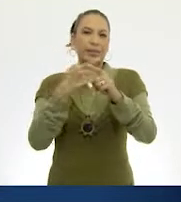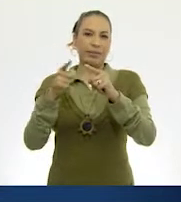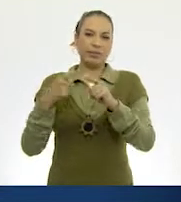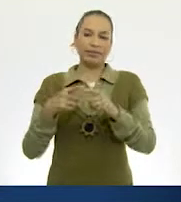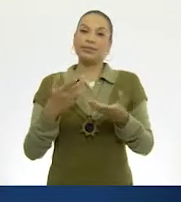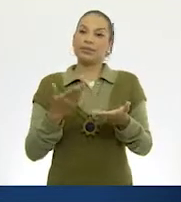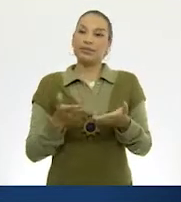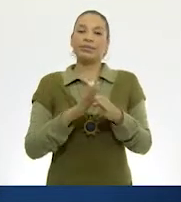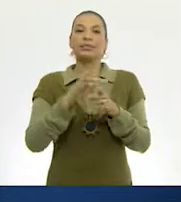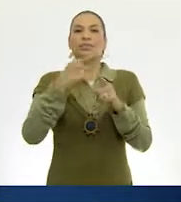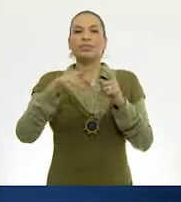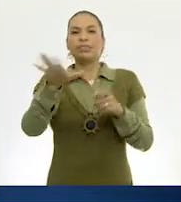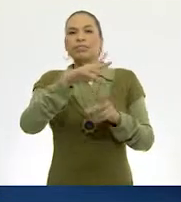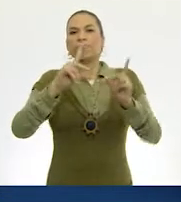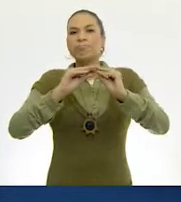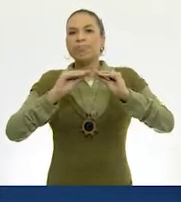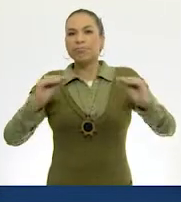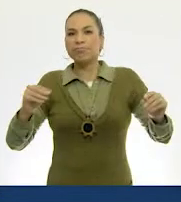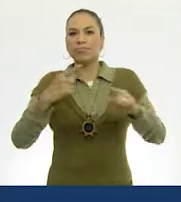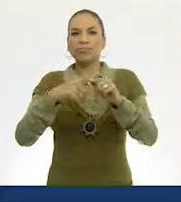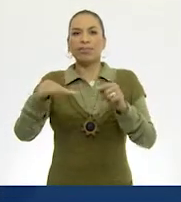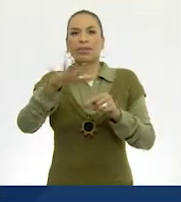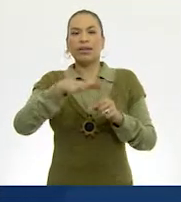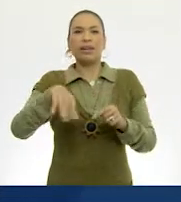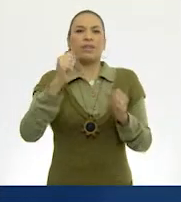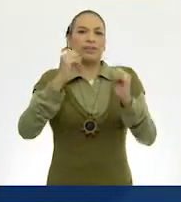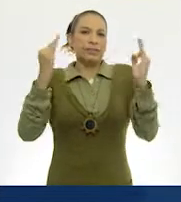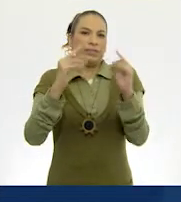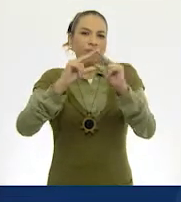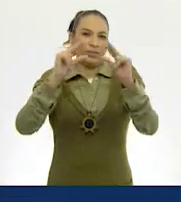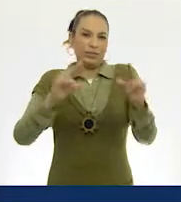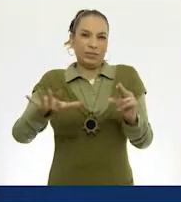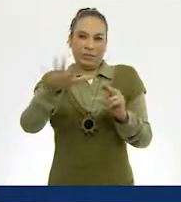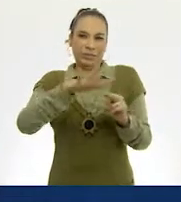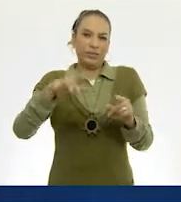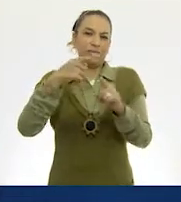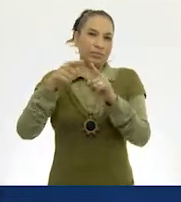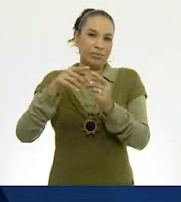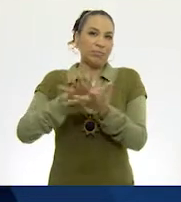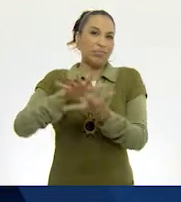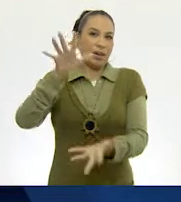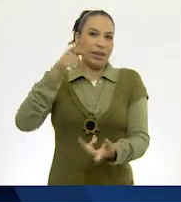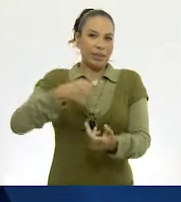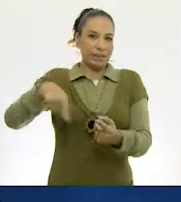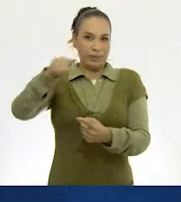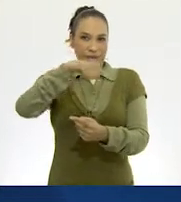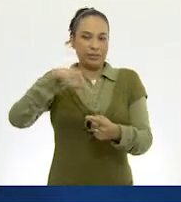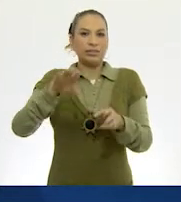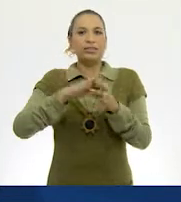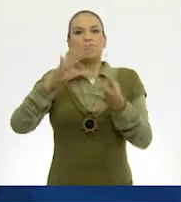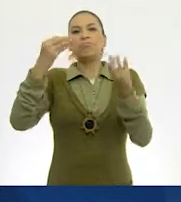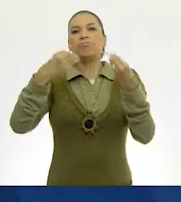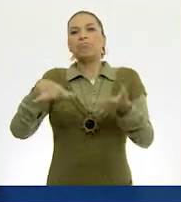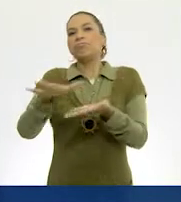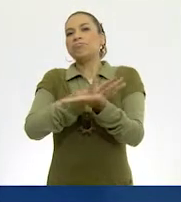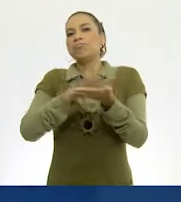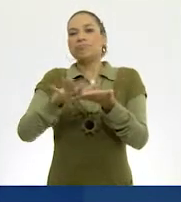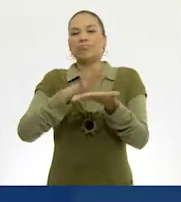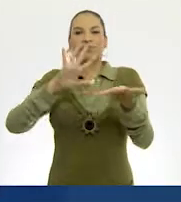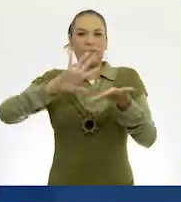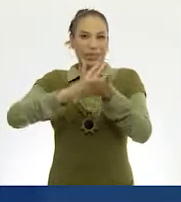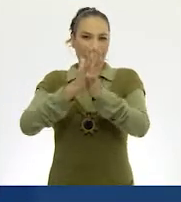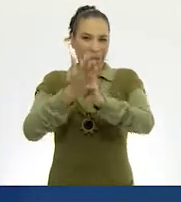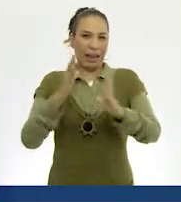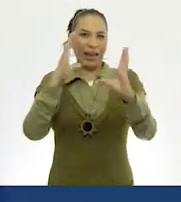a estepas, desiertos, taigas y tundras. Aunque la mayoría de los homínidos se extinguió a causa de los cambios